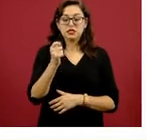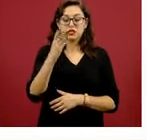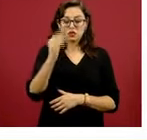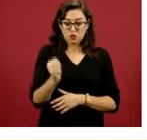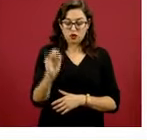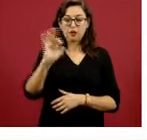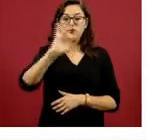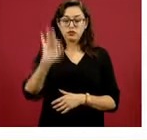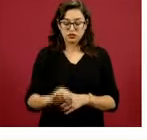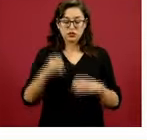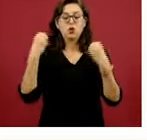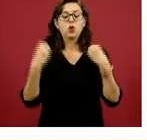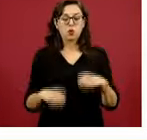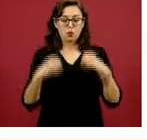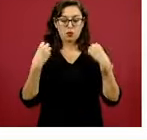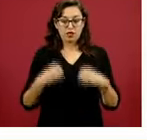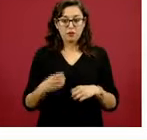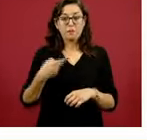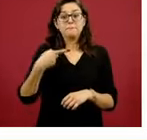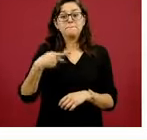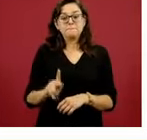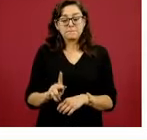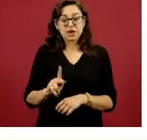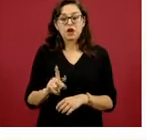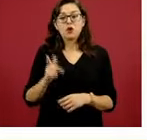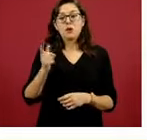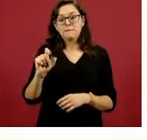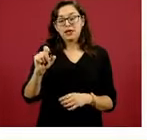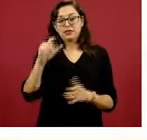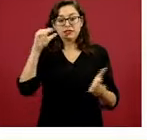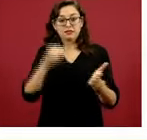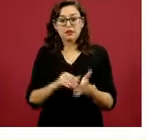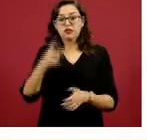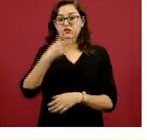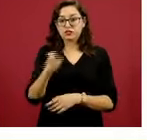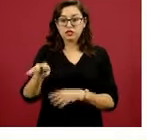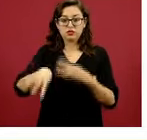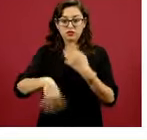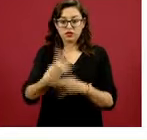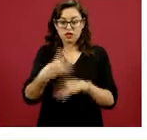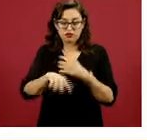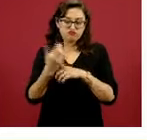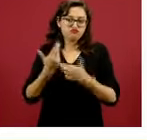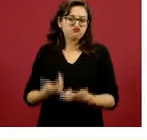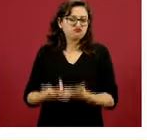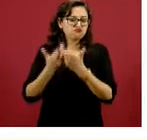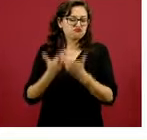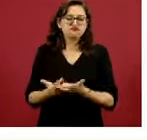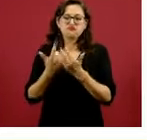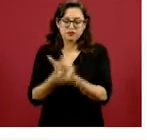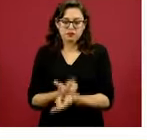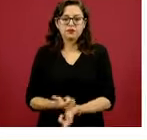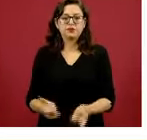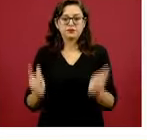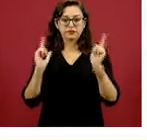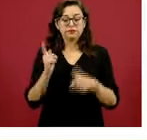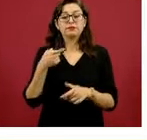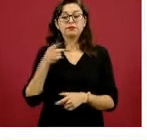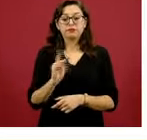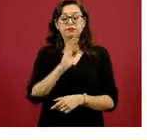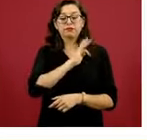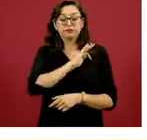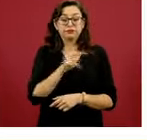pacientes hospitalizados, pero aún tenemos 20.214 camas que están disponibles a nivel nacional. Pero como pueden ver,